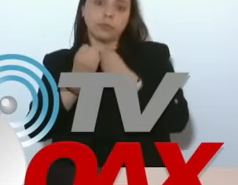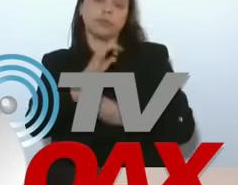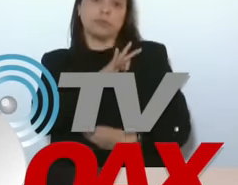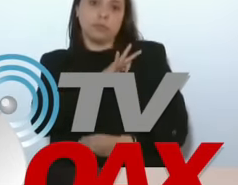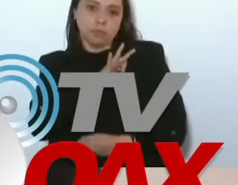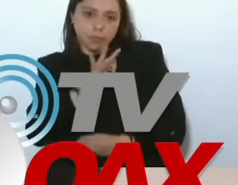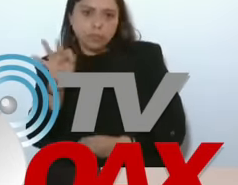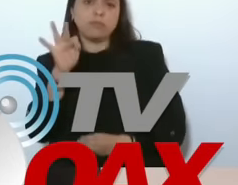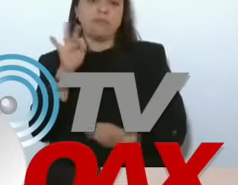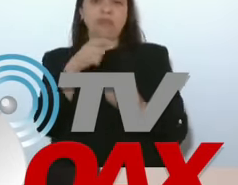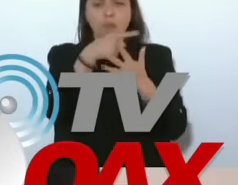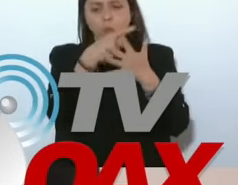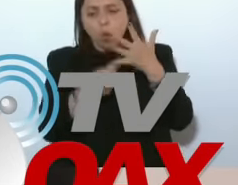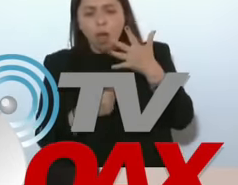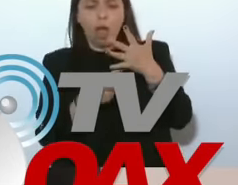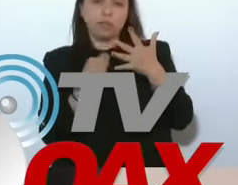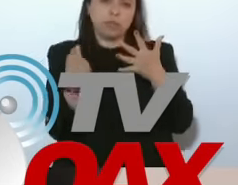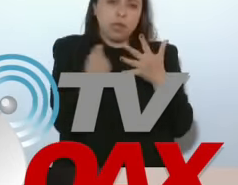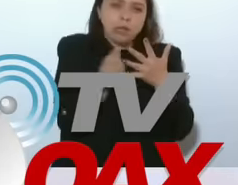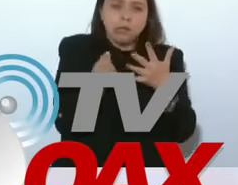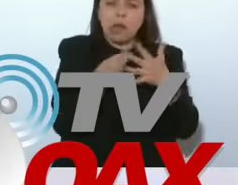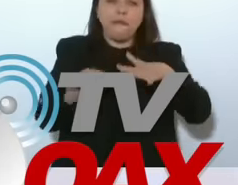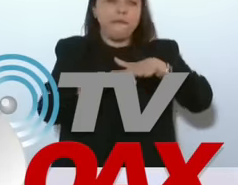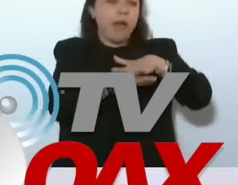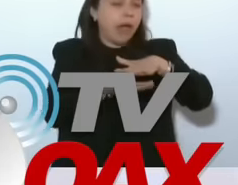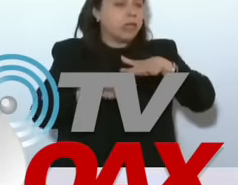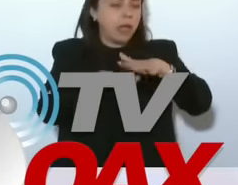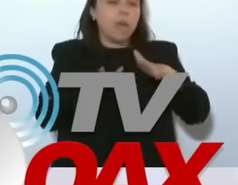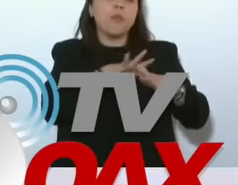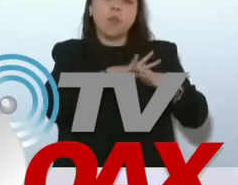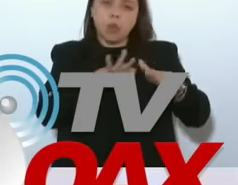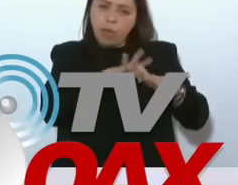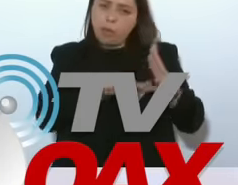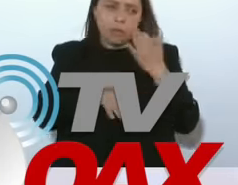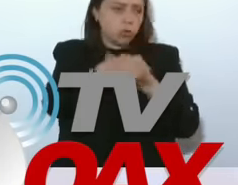cubrir nuestras necesidades básicas. Lo mismo,